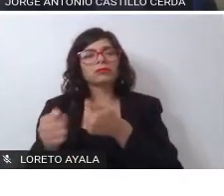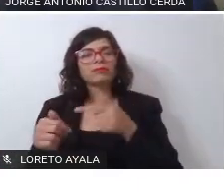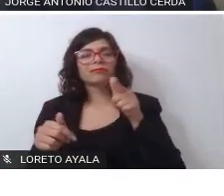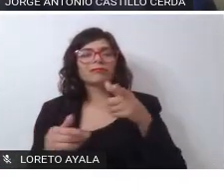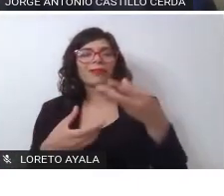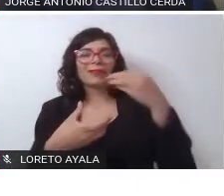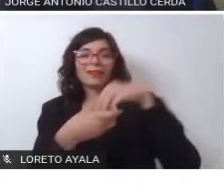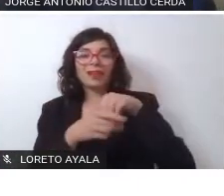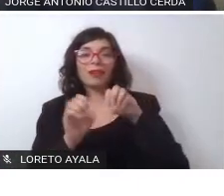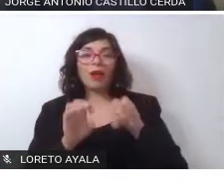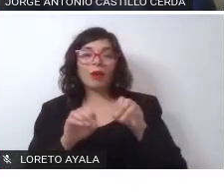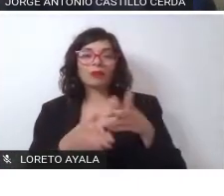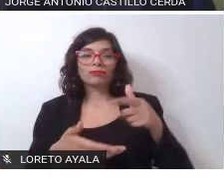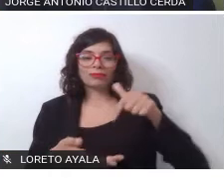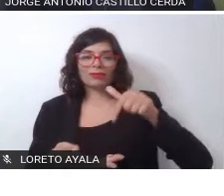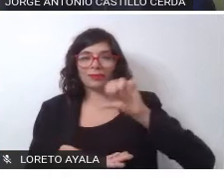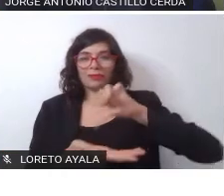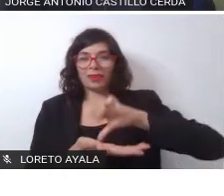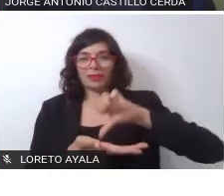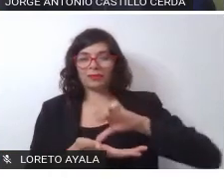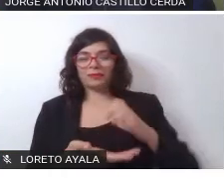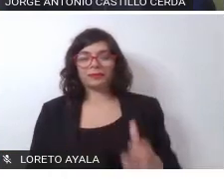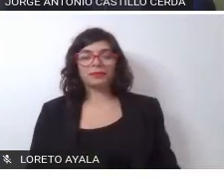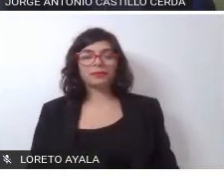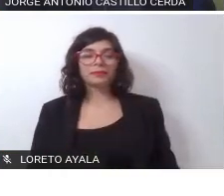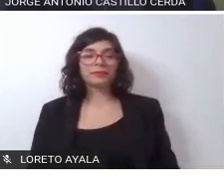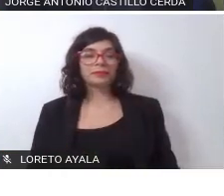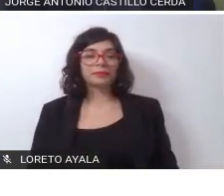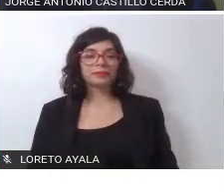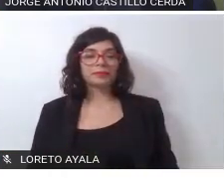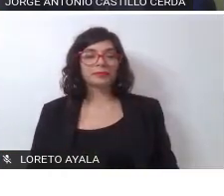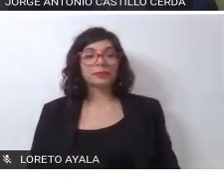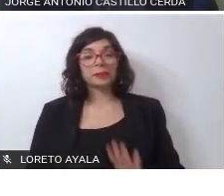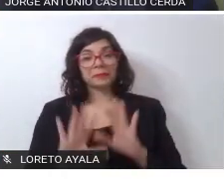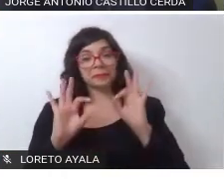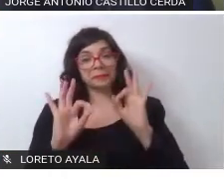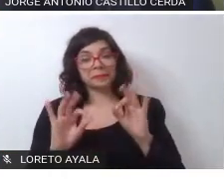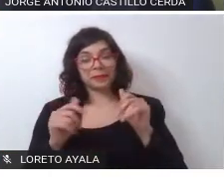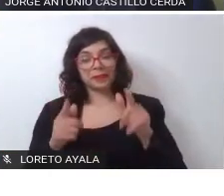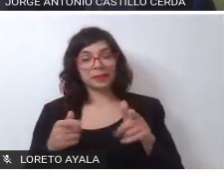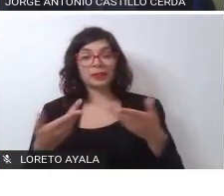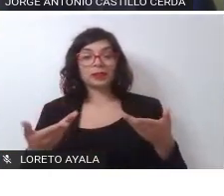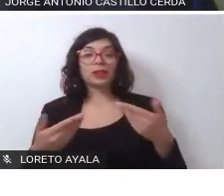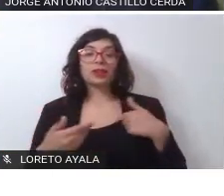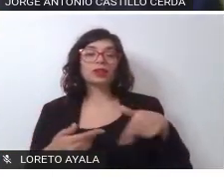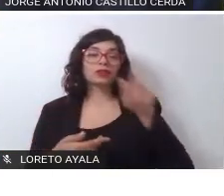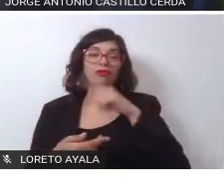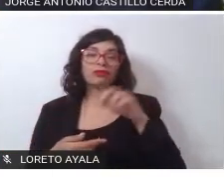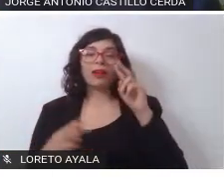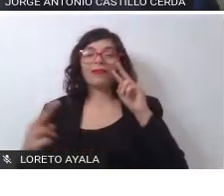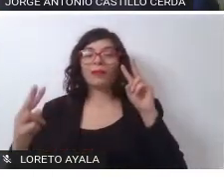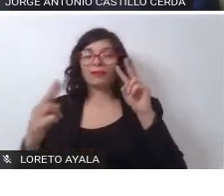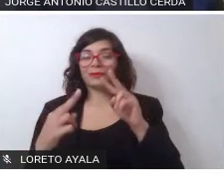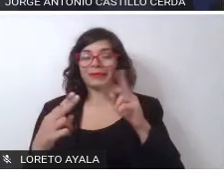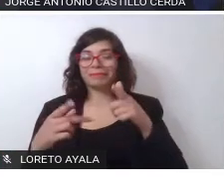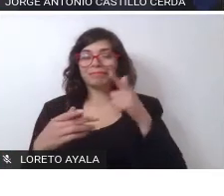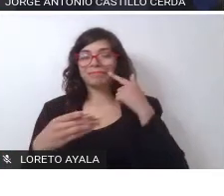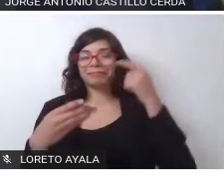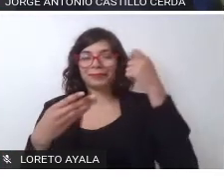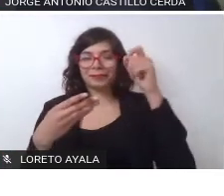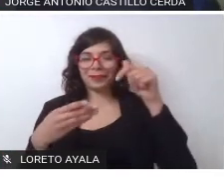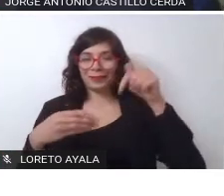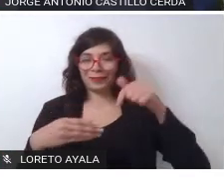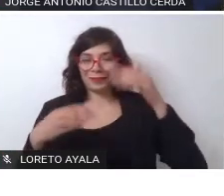física como país, ¿ya? Así que eso es un poco lo que vamos a revisar hoy